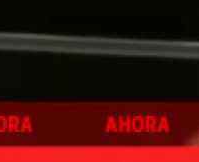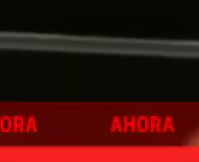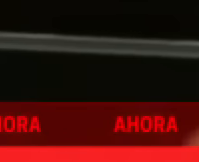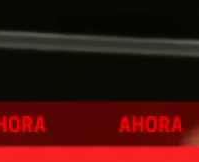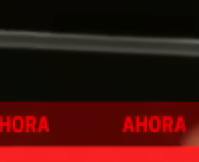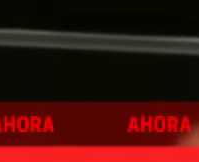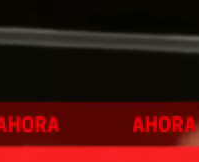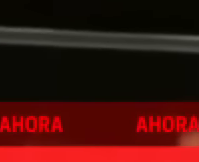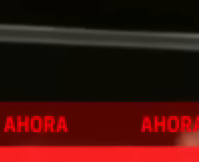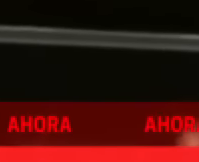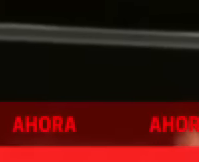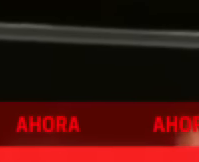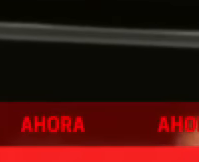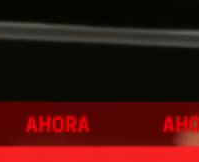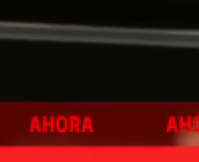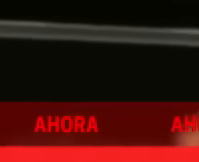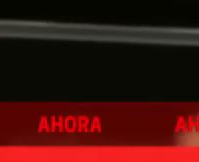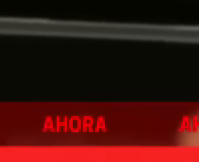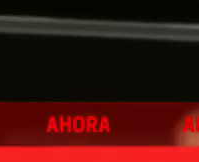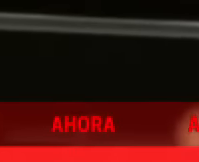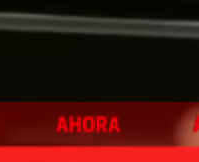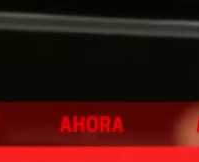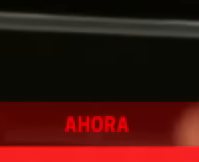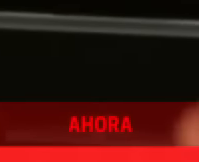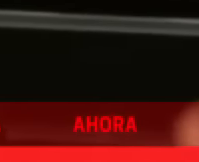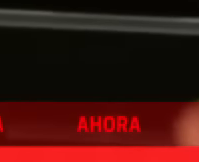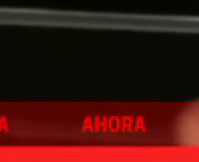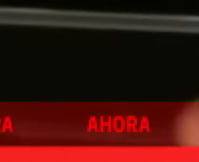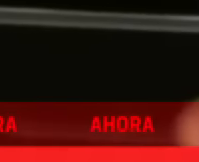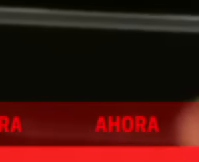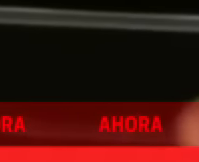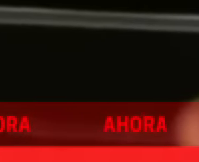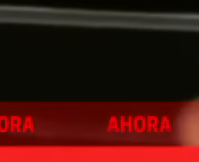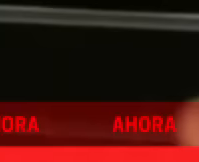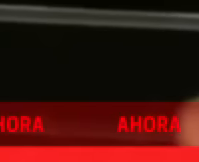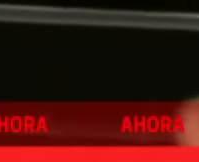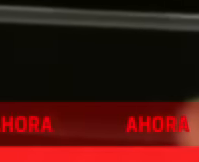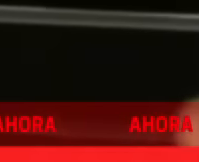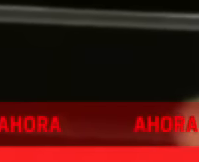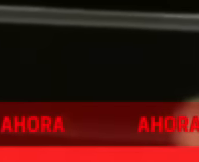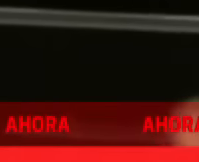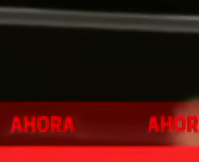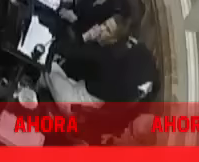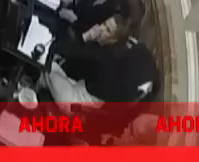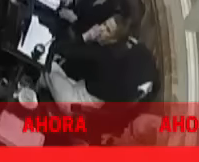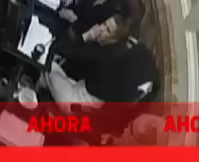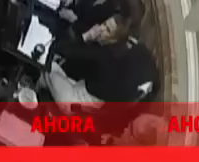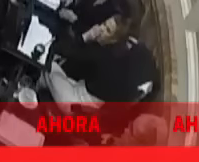a que los senadores no tengan sonido. O sea, nosotros no tenemos la posibilidad de escuchar lo que está pasando dentro de la Cámara de Senadores. Una